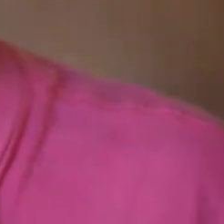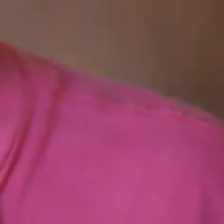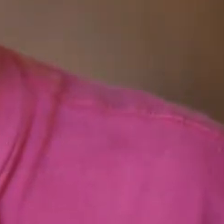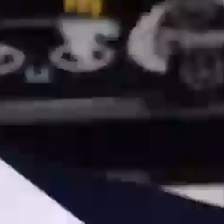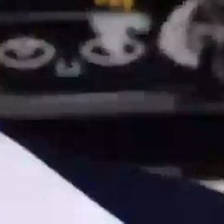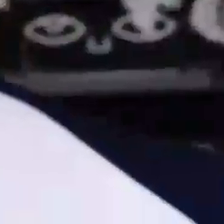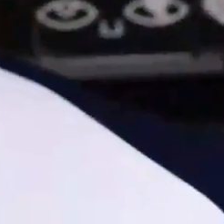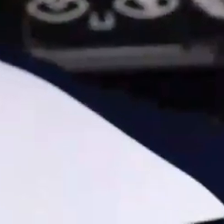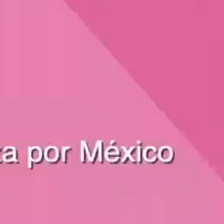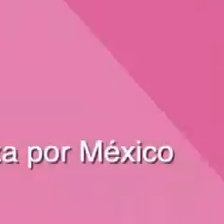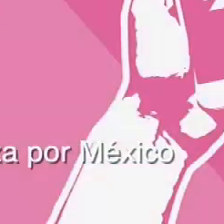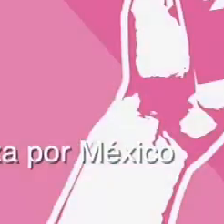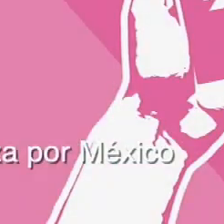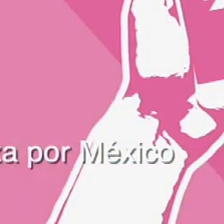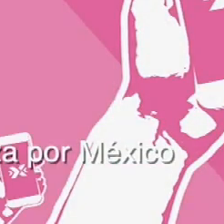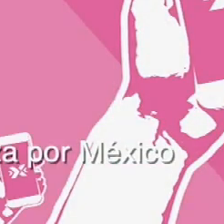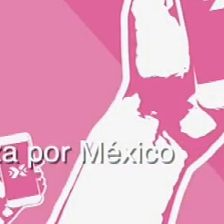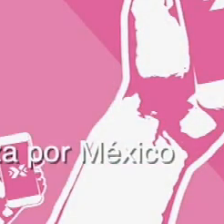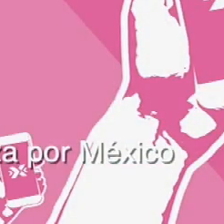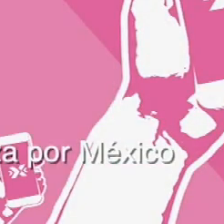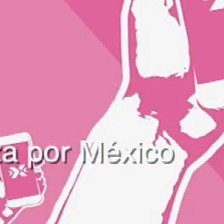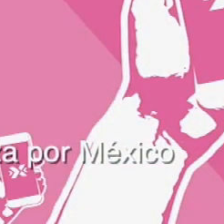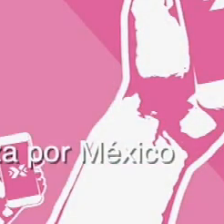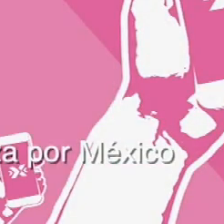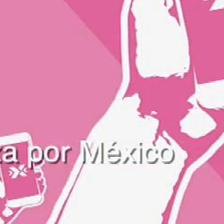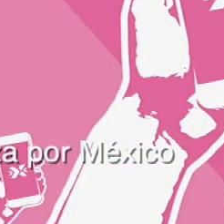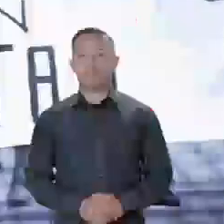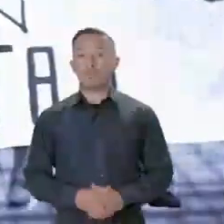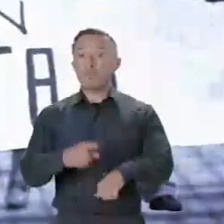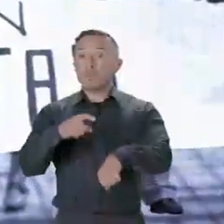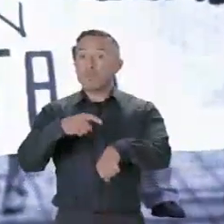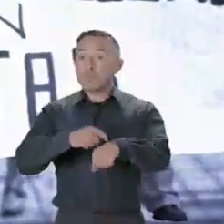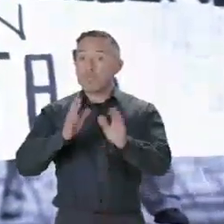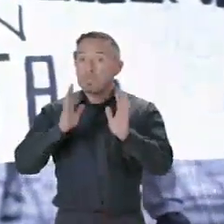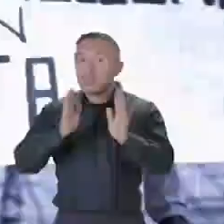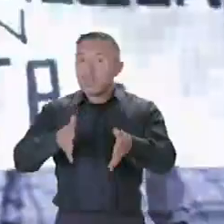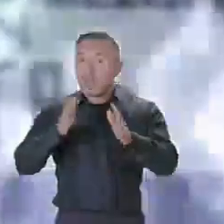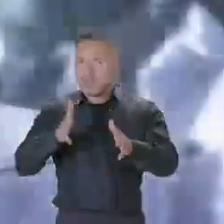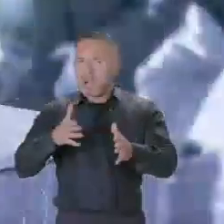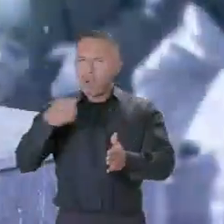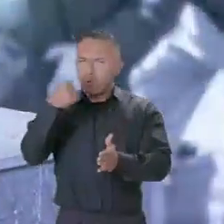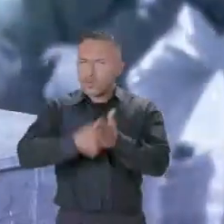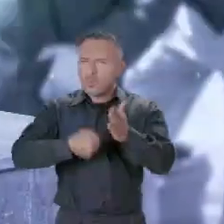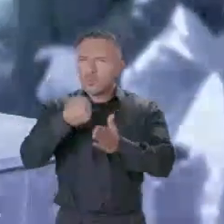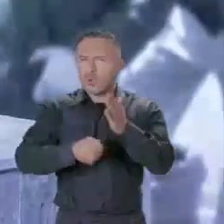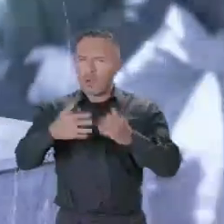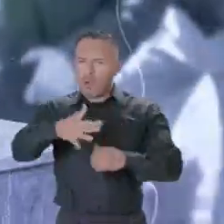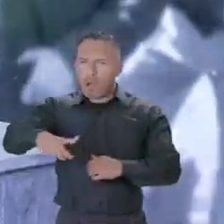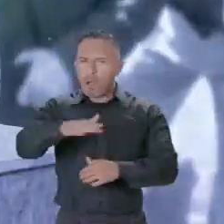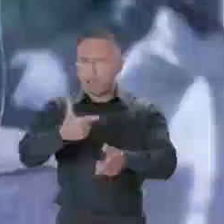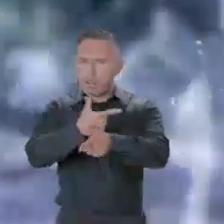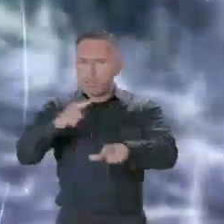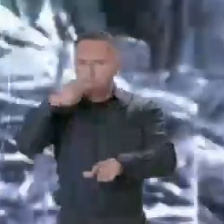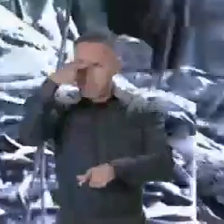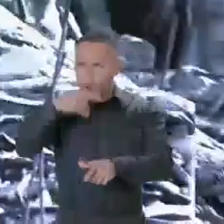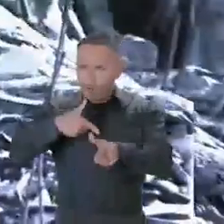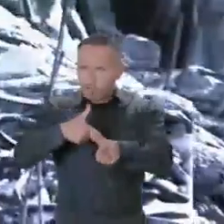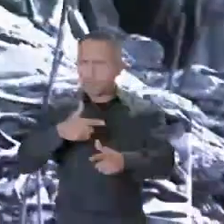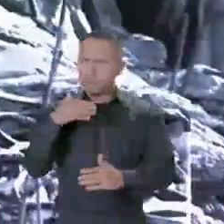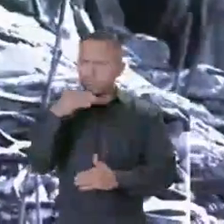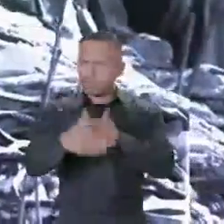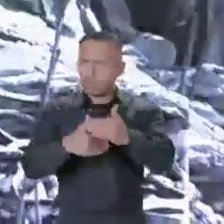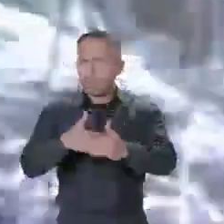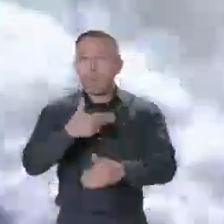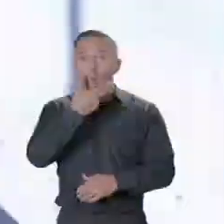de México, no paramos. Fuerza por México. Cuando llegó la hora de luchar por la libertad y hacer que México